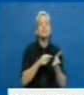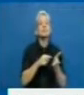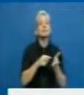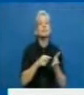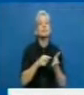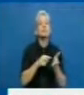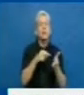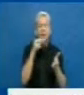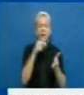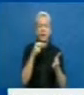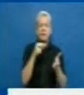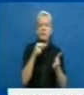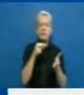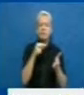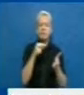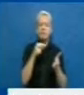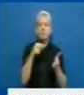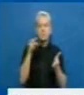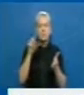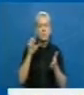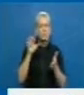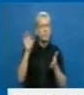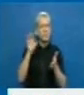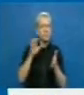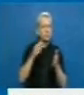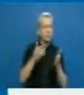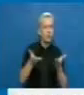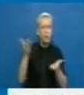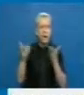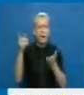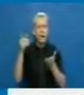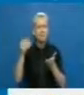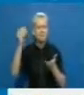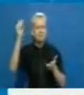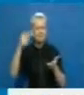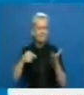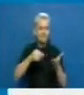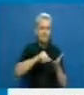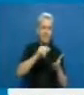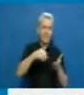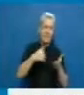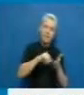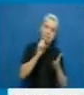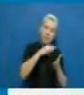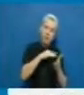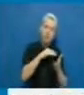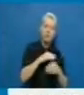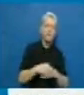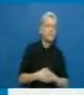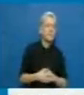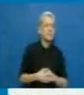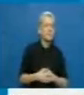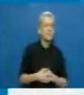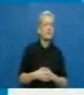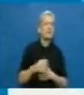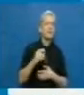donde teníamos ventaja comparativa en términos impositivos que permitían que aquellas inversiones que venían a Catamarca, La Rioja, San